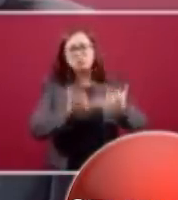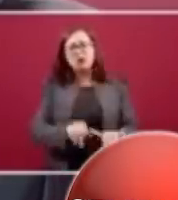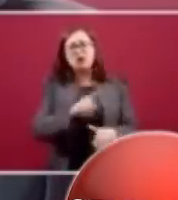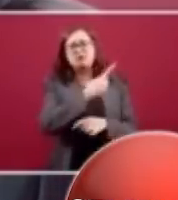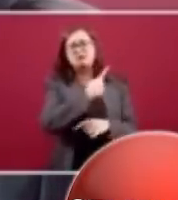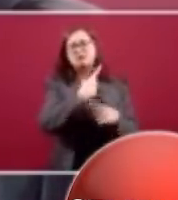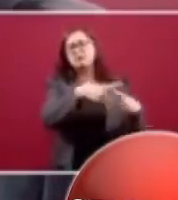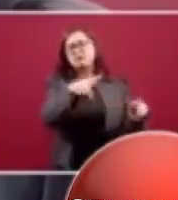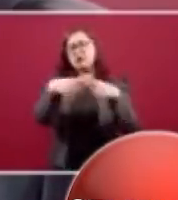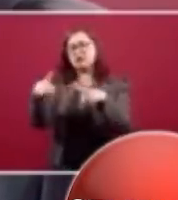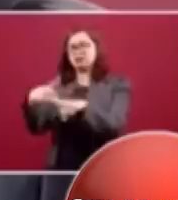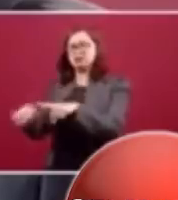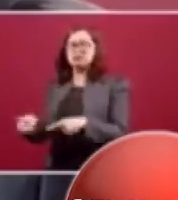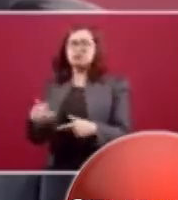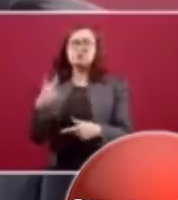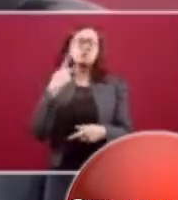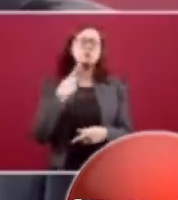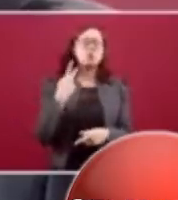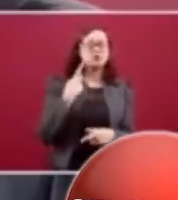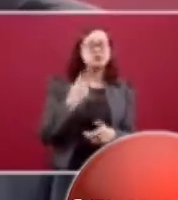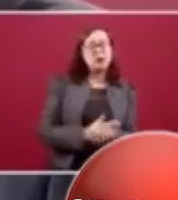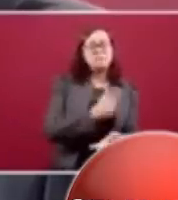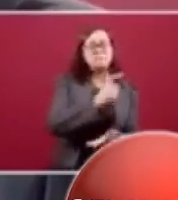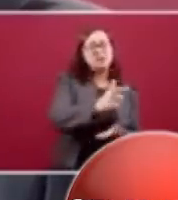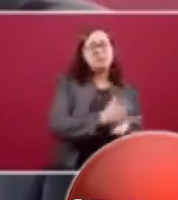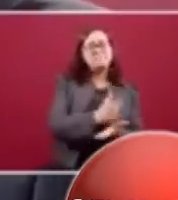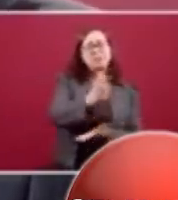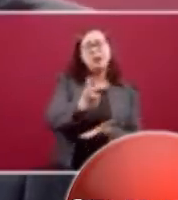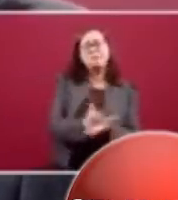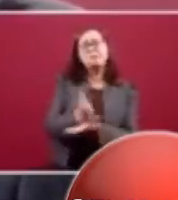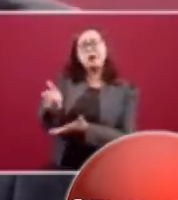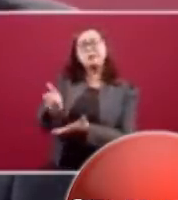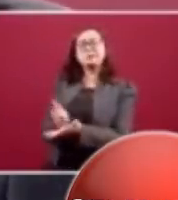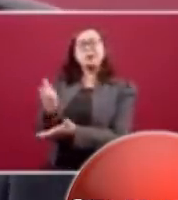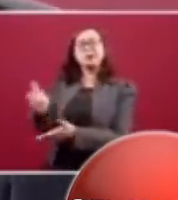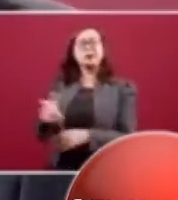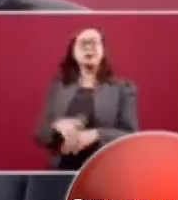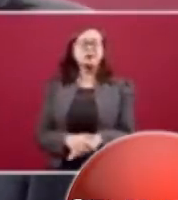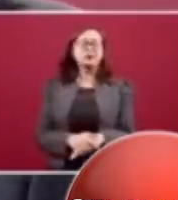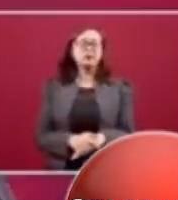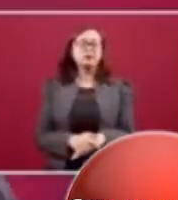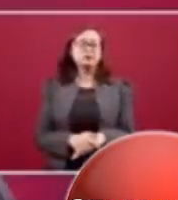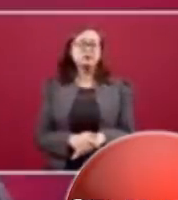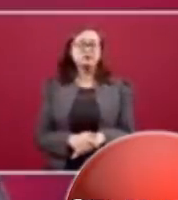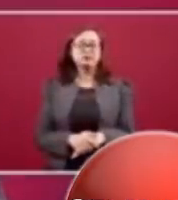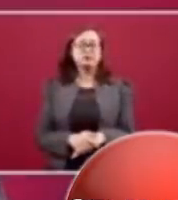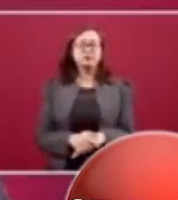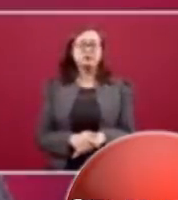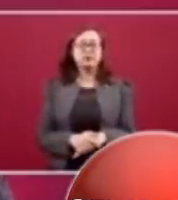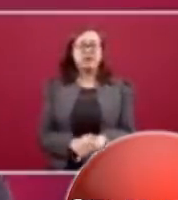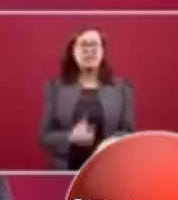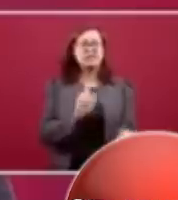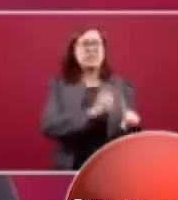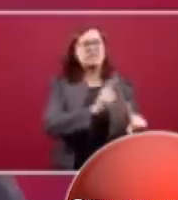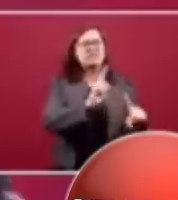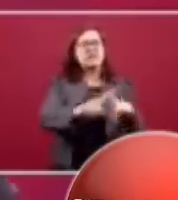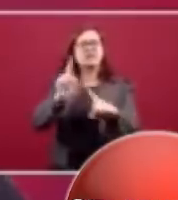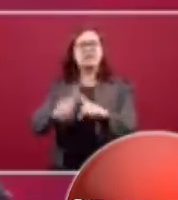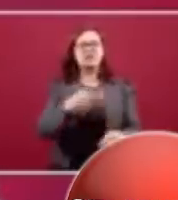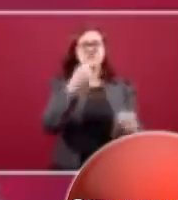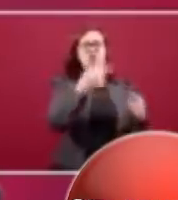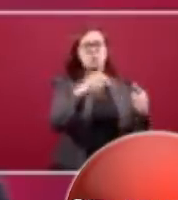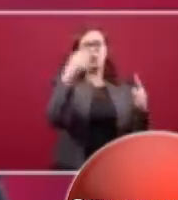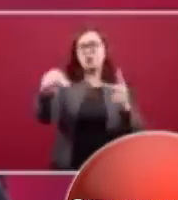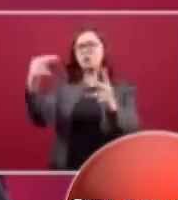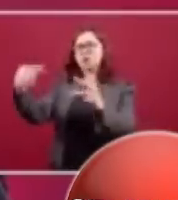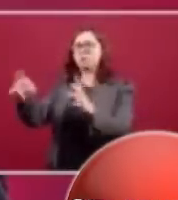Y ahí sí, por cuestiones de dignidad, no voy a mencionar los nombres, pero